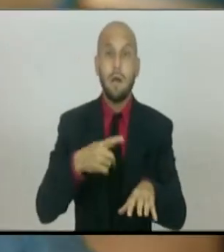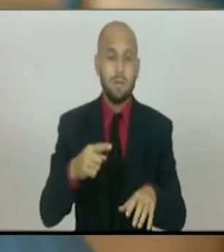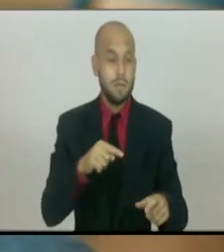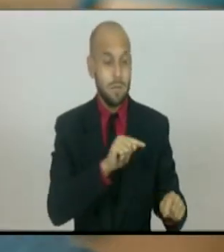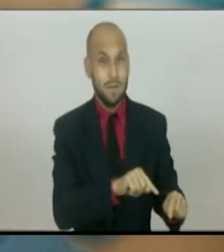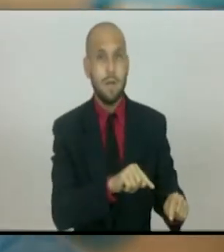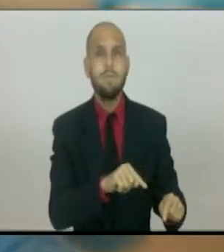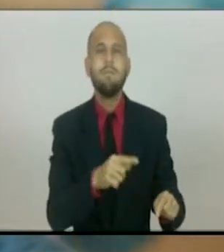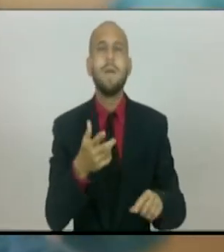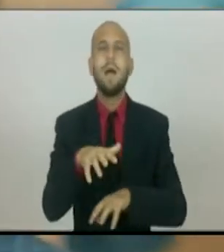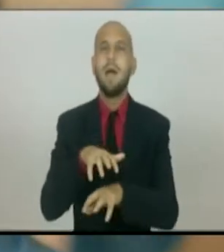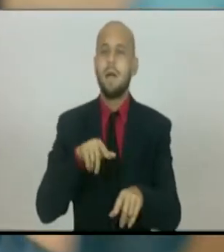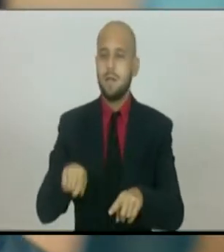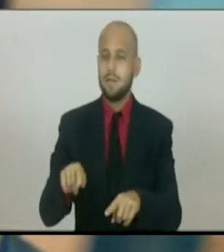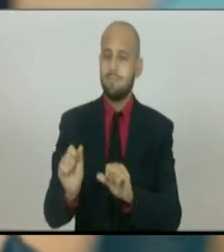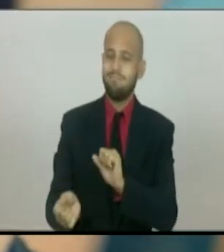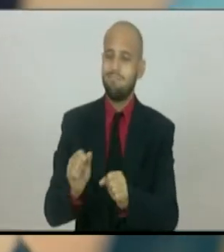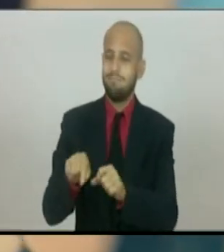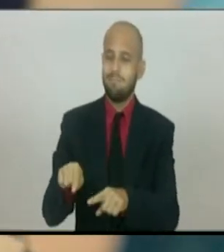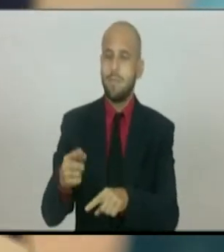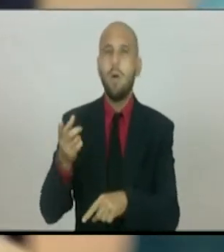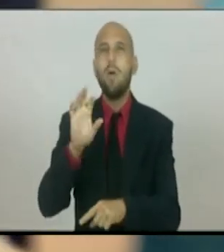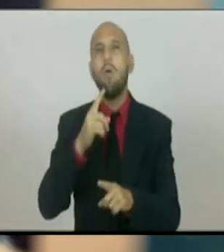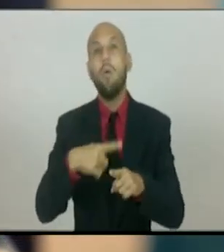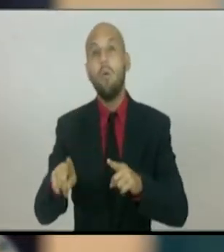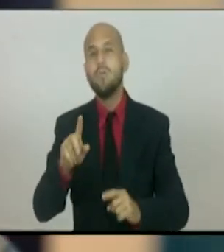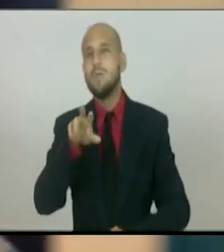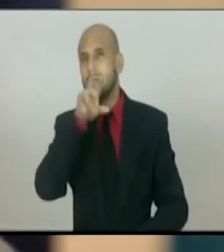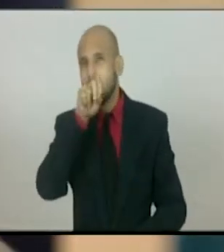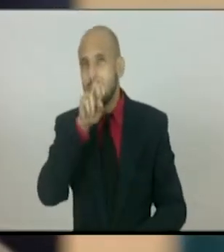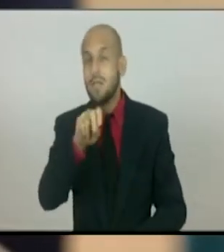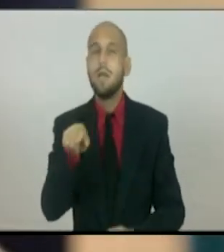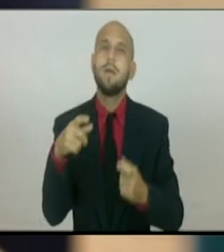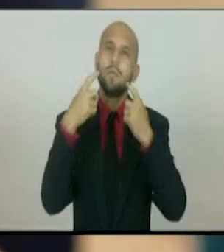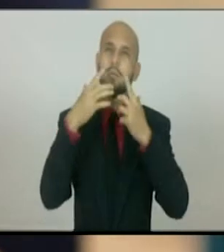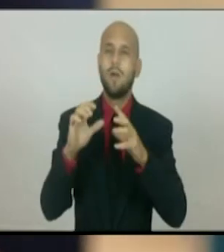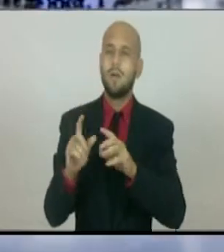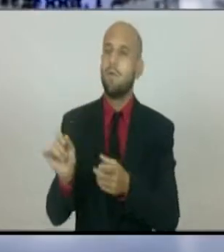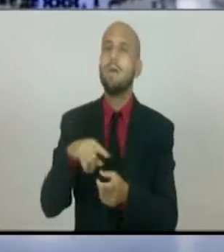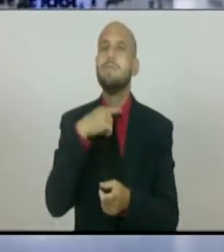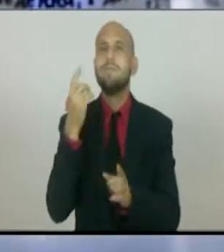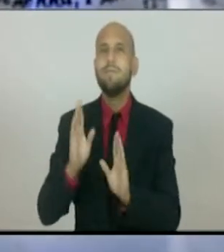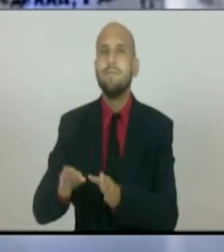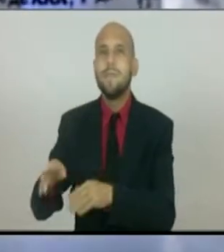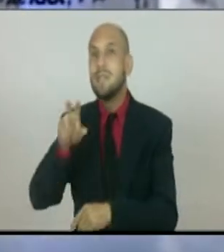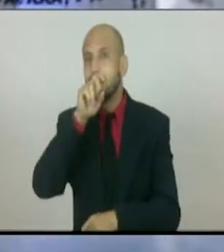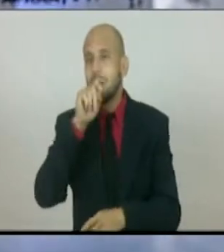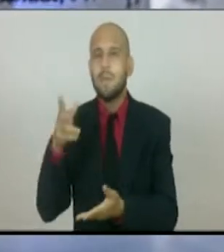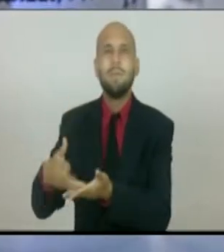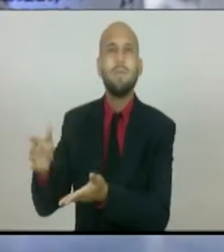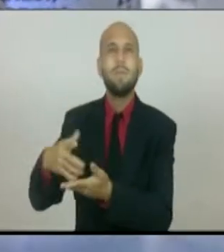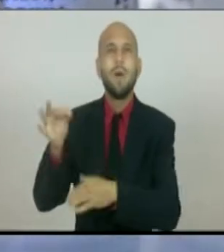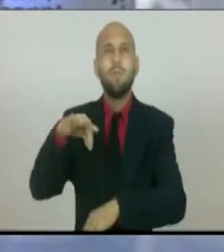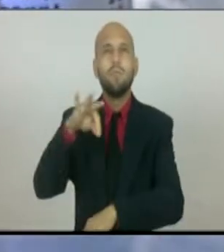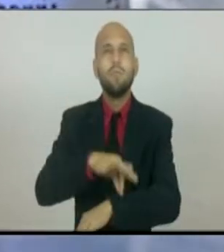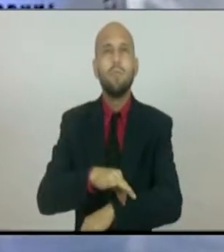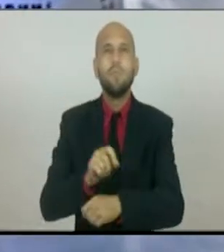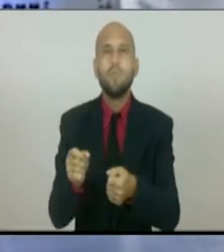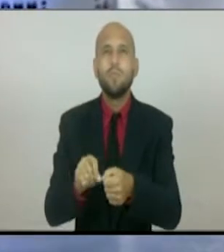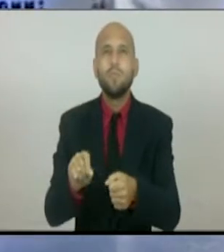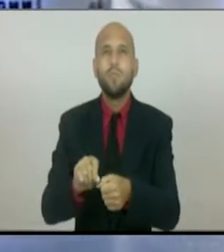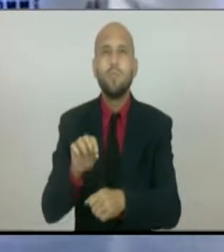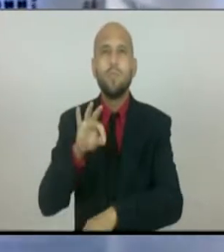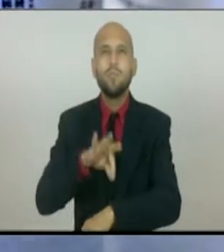los animales o el control de roedores pueden ser de valor. También la vacunación de huéspedes para los que existan